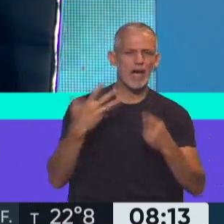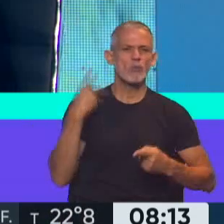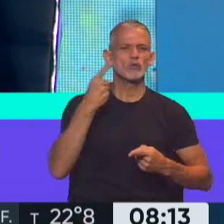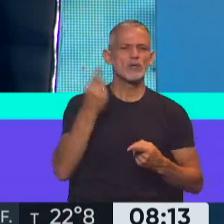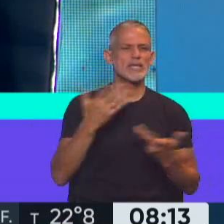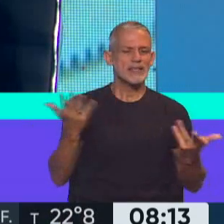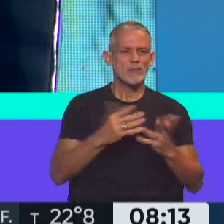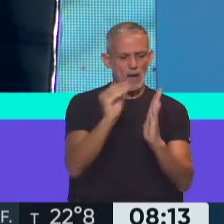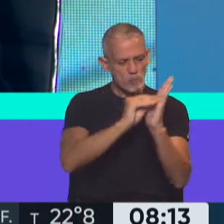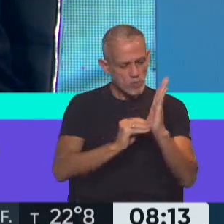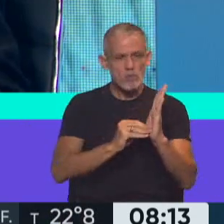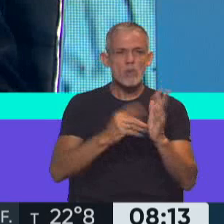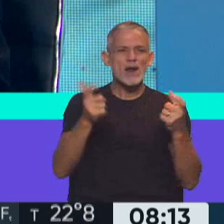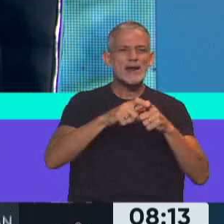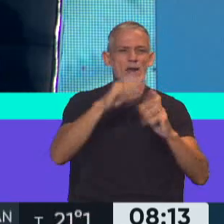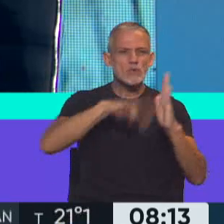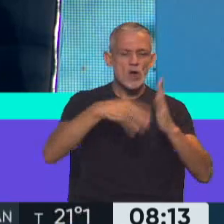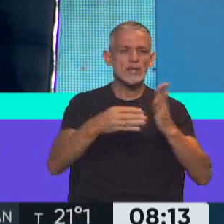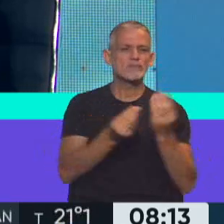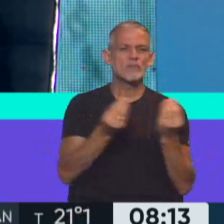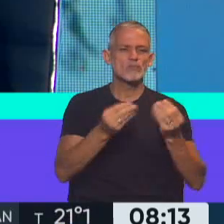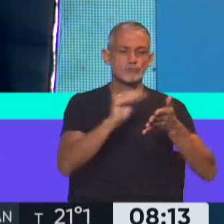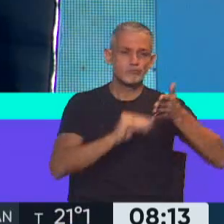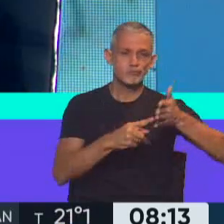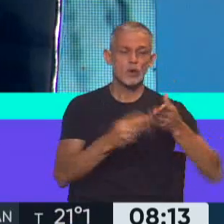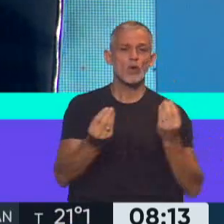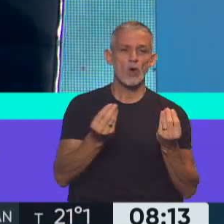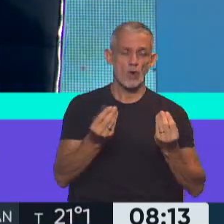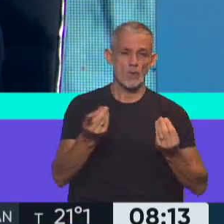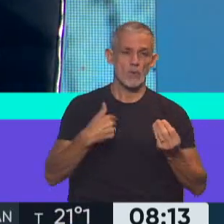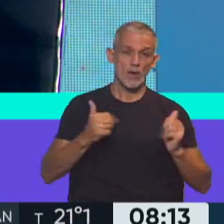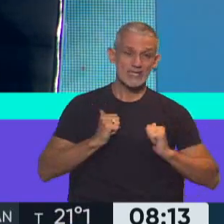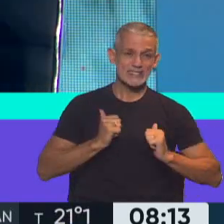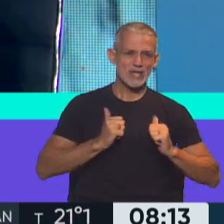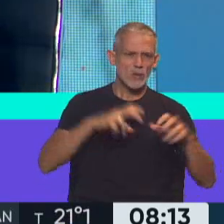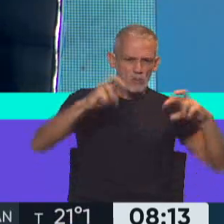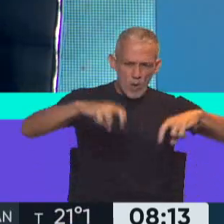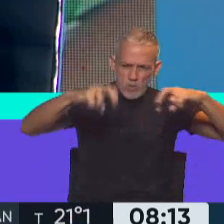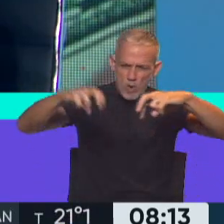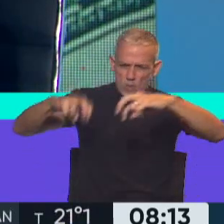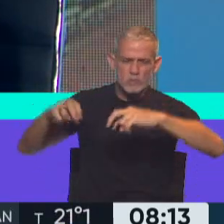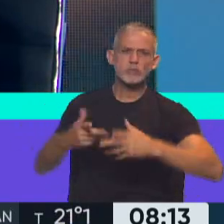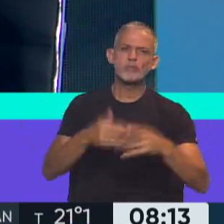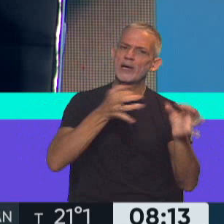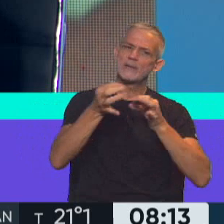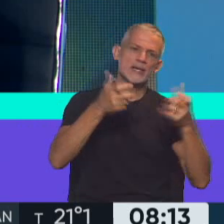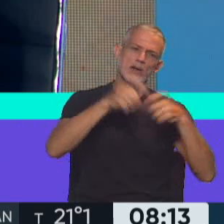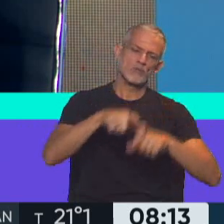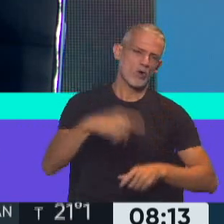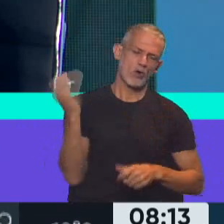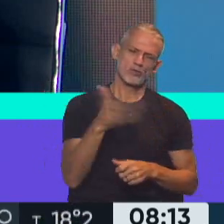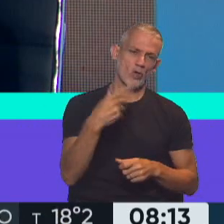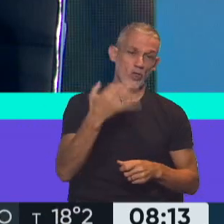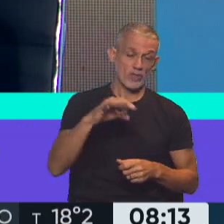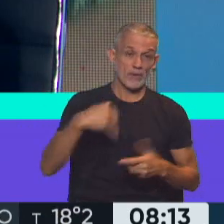hacer también una agenda de proyección en ese lugar, ¿no?, que estar sentados con cada uno de los actores es fundamental. Y sobre todo que somos